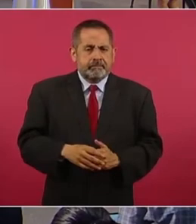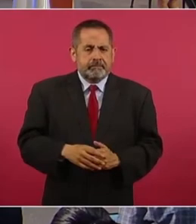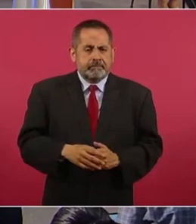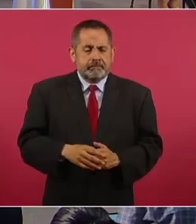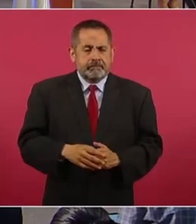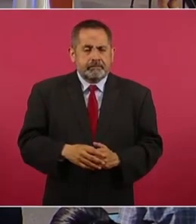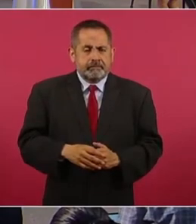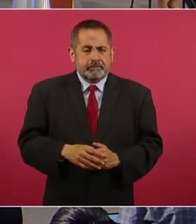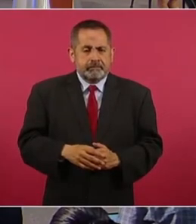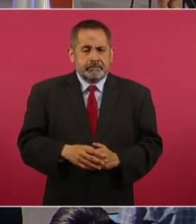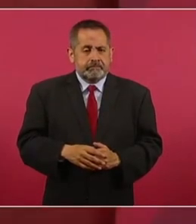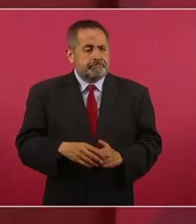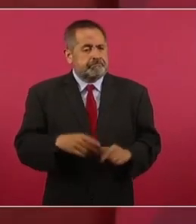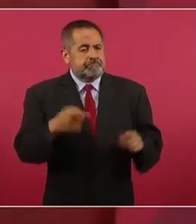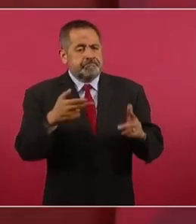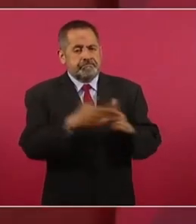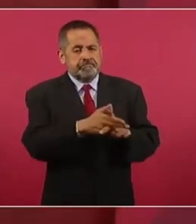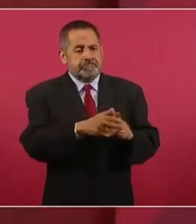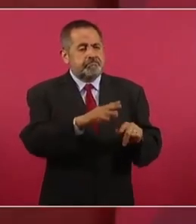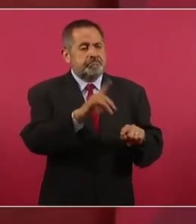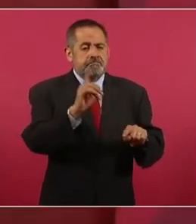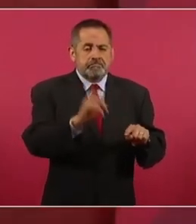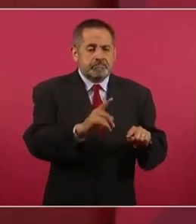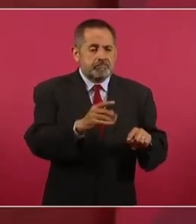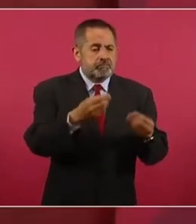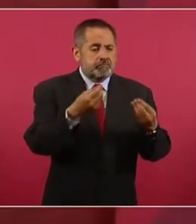sin quitarle la vida a nadie.